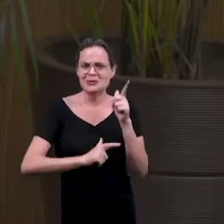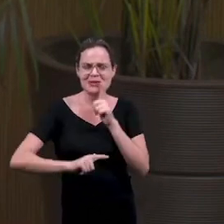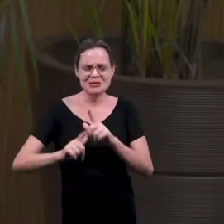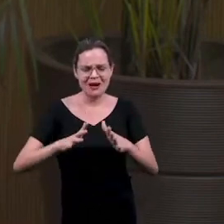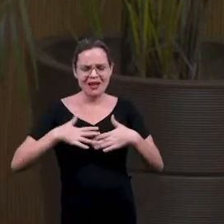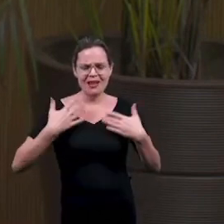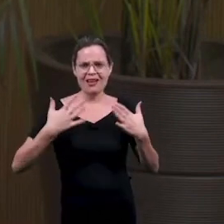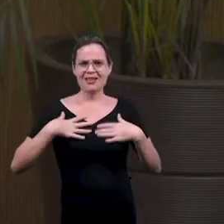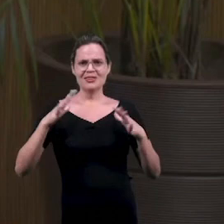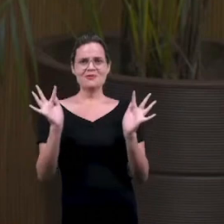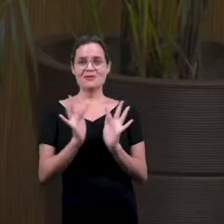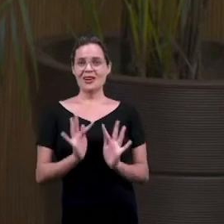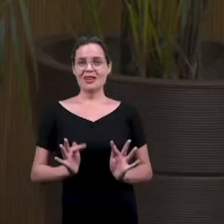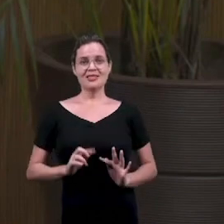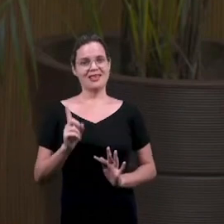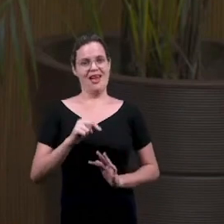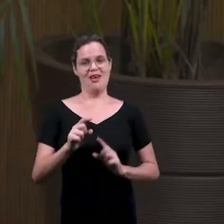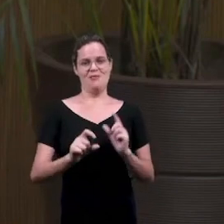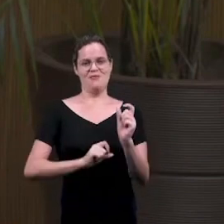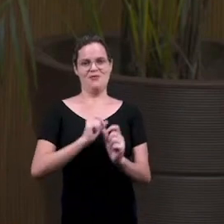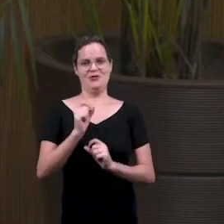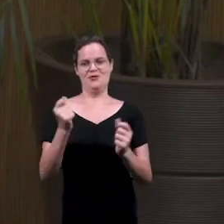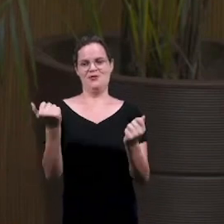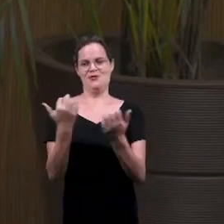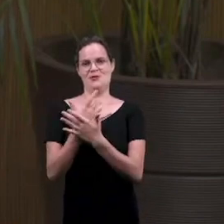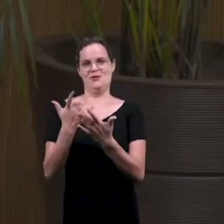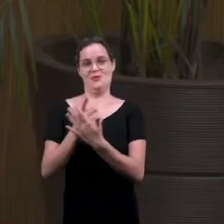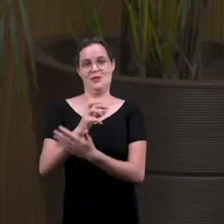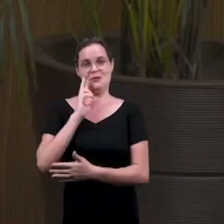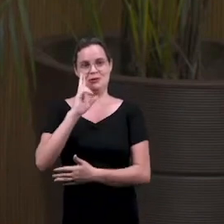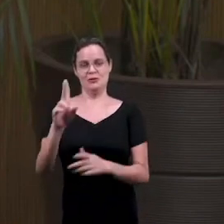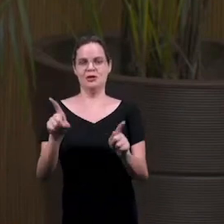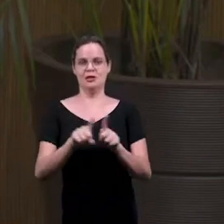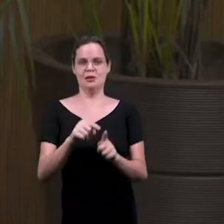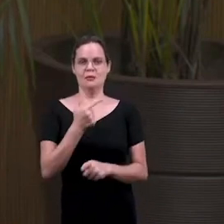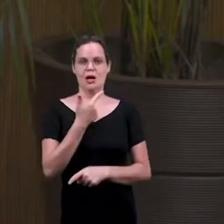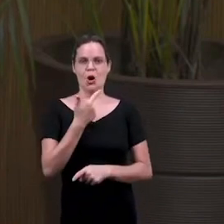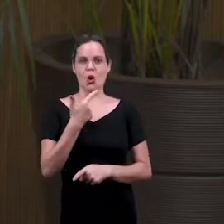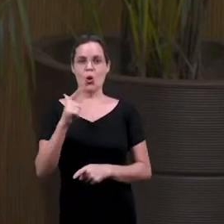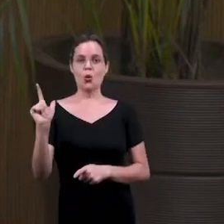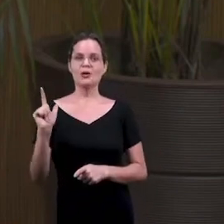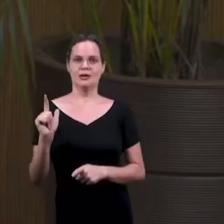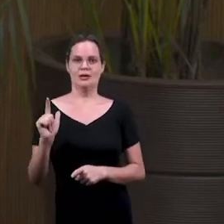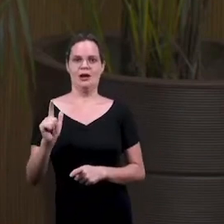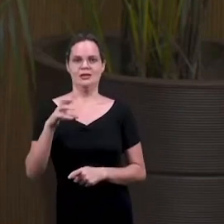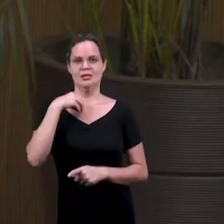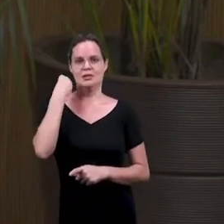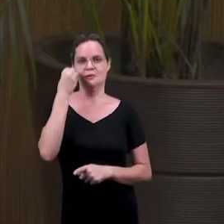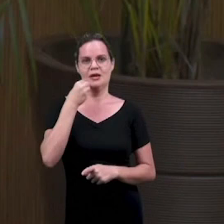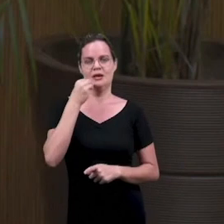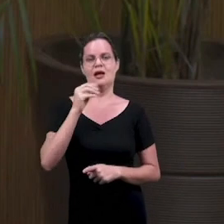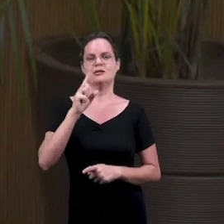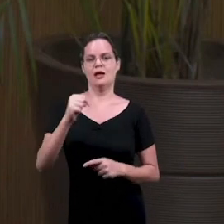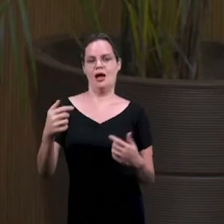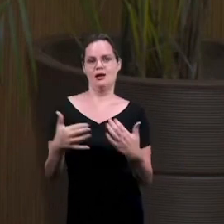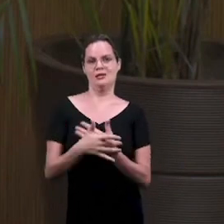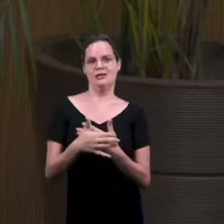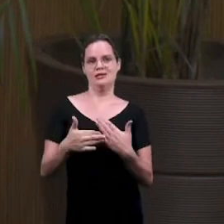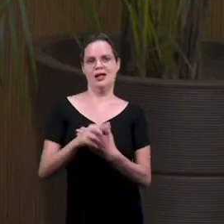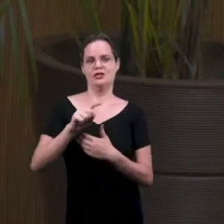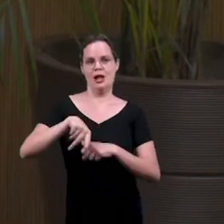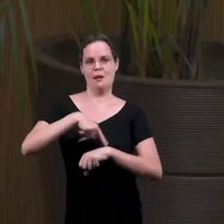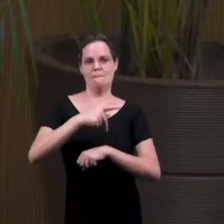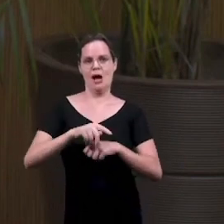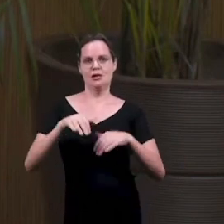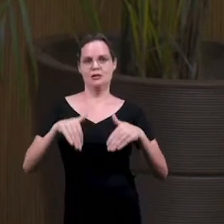están comenzando con esta orientación, con esa documentación, y eso es motivo de adoración a nuestro Dios. Y por fin una experiencia de